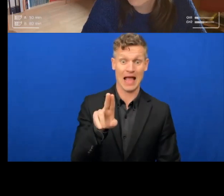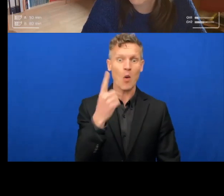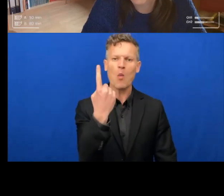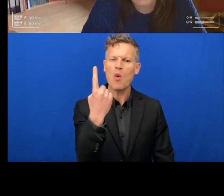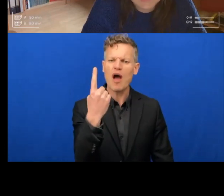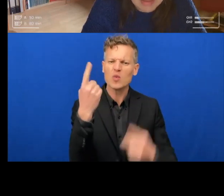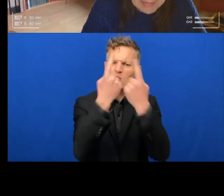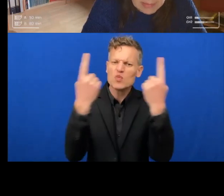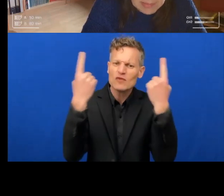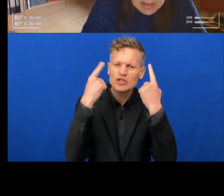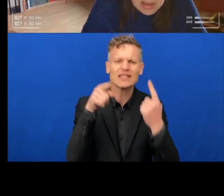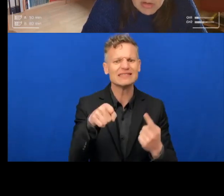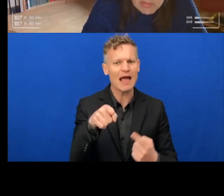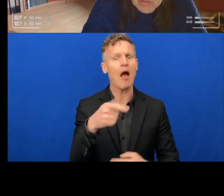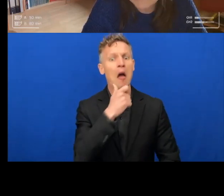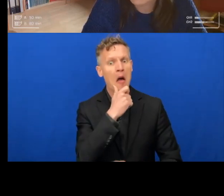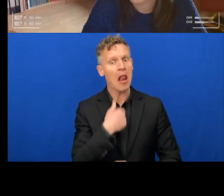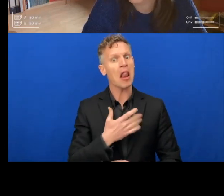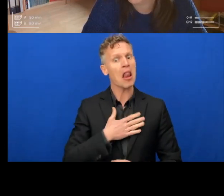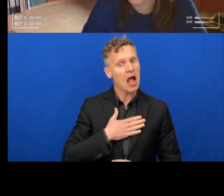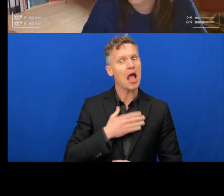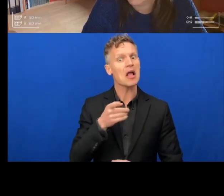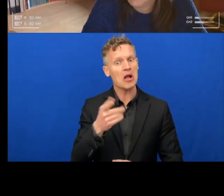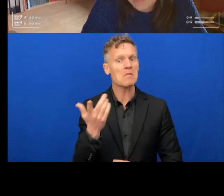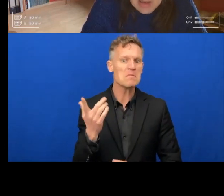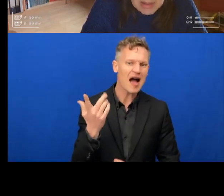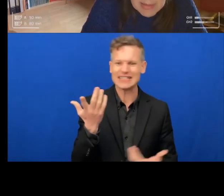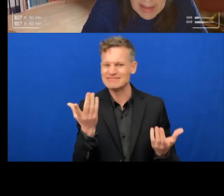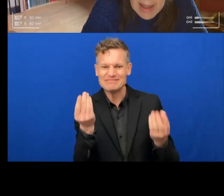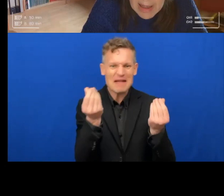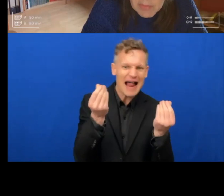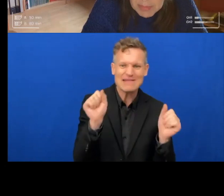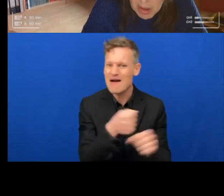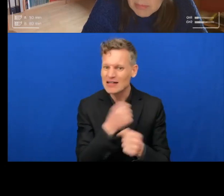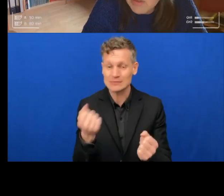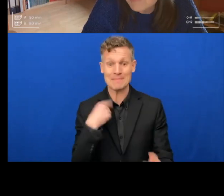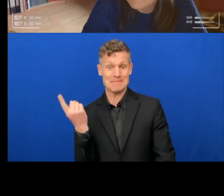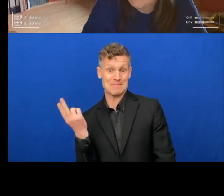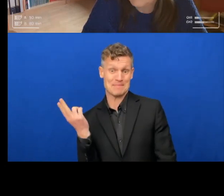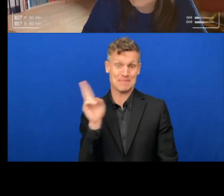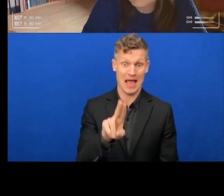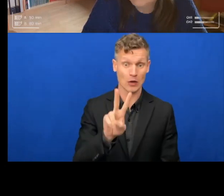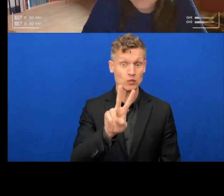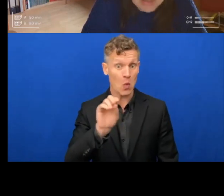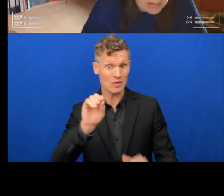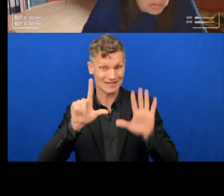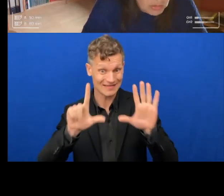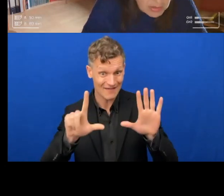bueno, fuimos con la institución que mejor había recibido nuestra propuesta, que fue el Lesius University